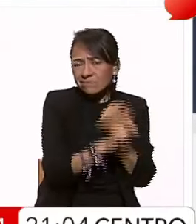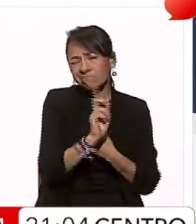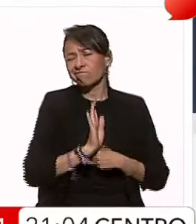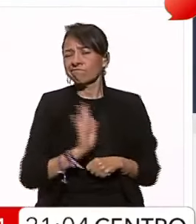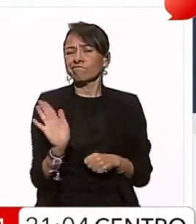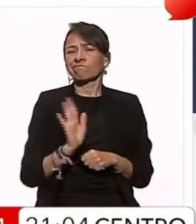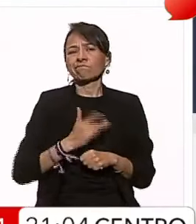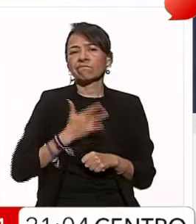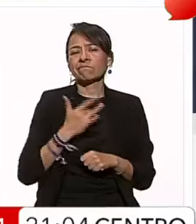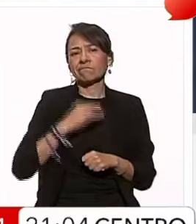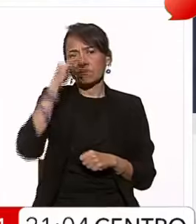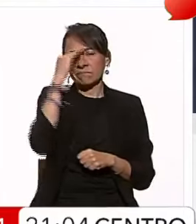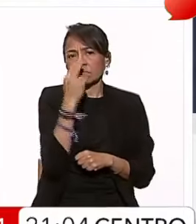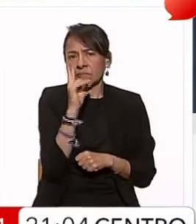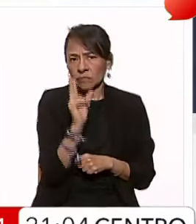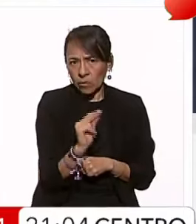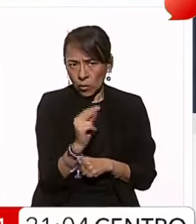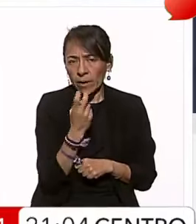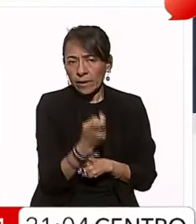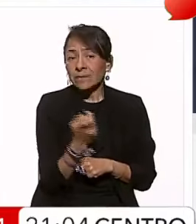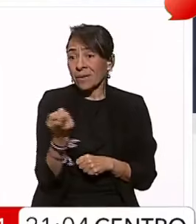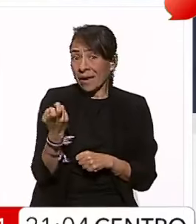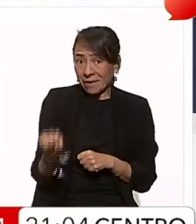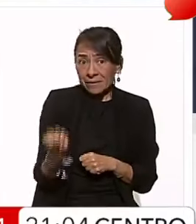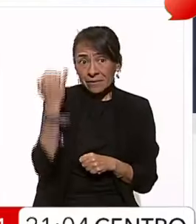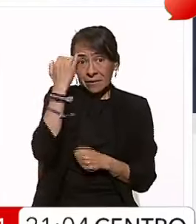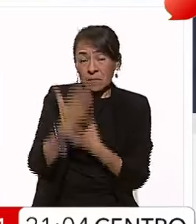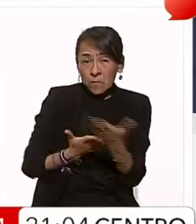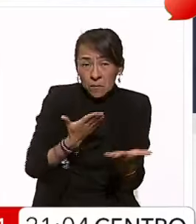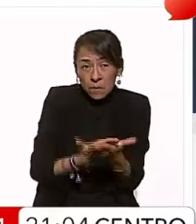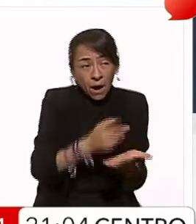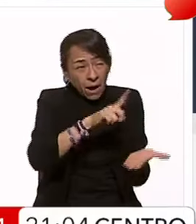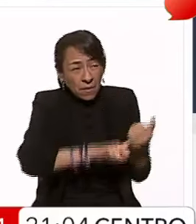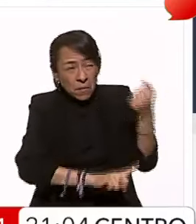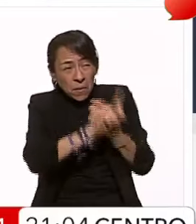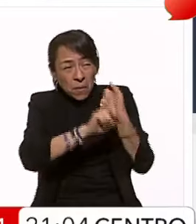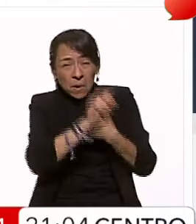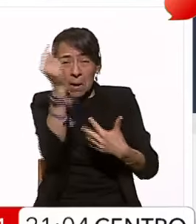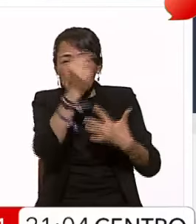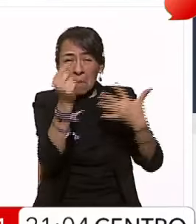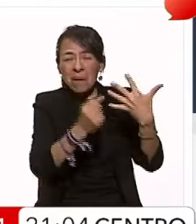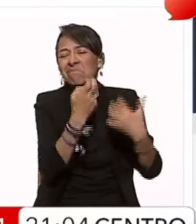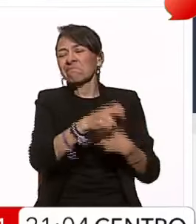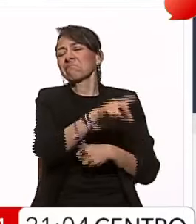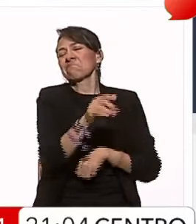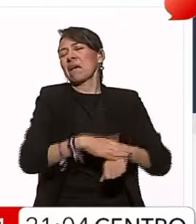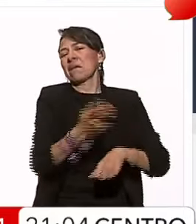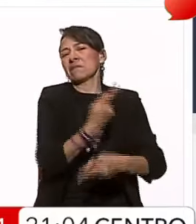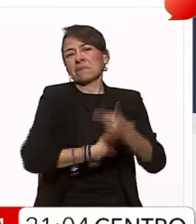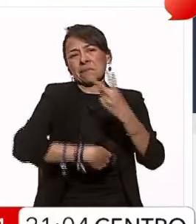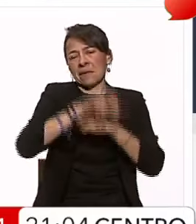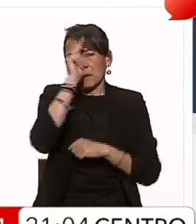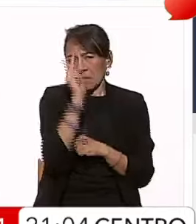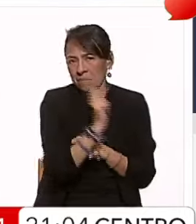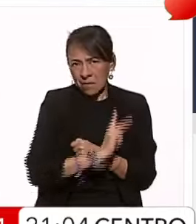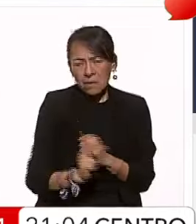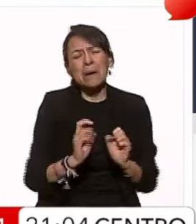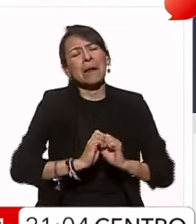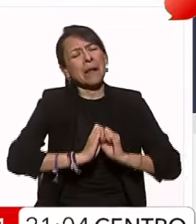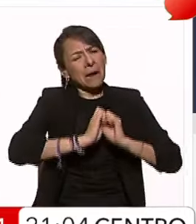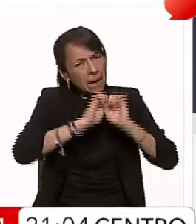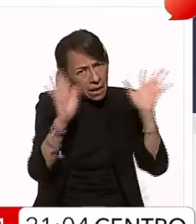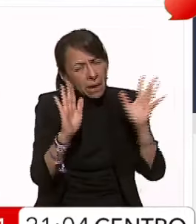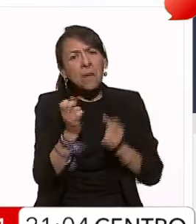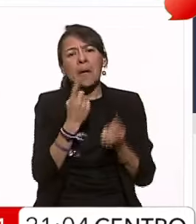propuesta pueda agravar drásticamente estos problemas por supuesto que quienes resuelven los asuntos jurisdiccionales se